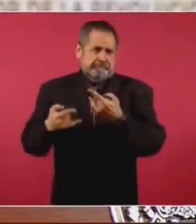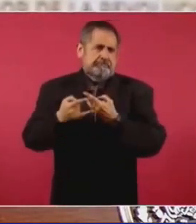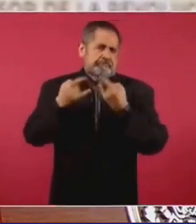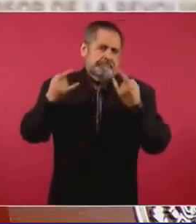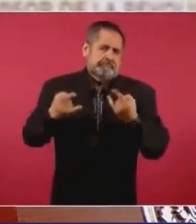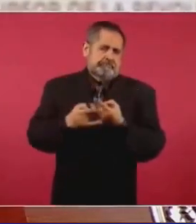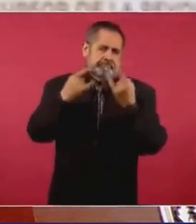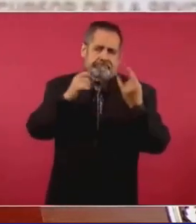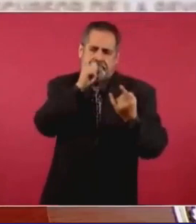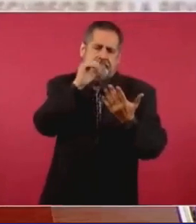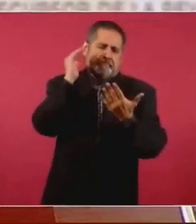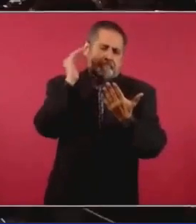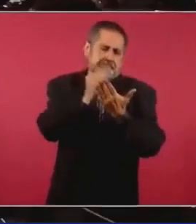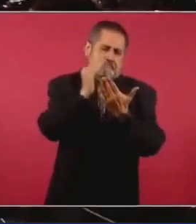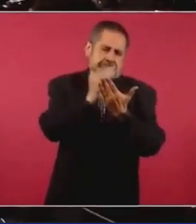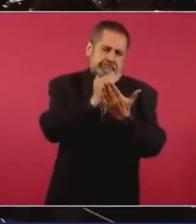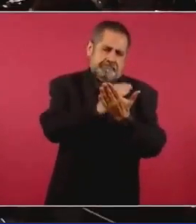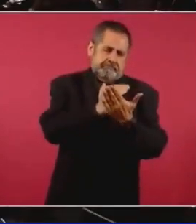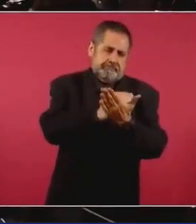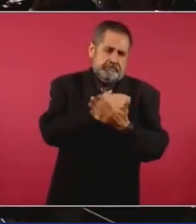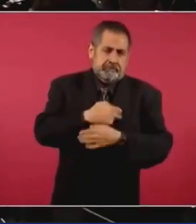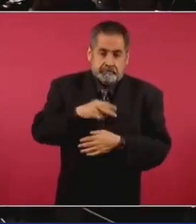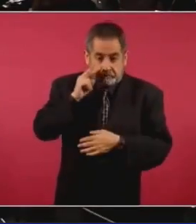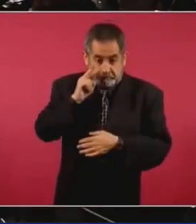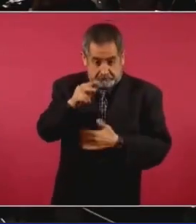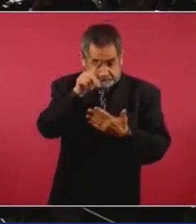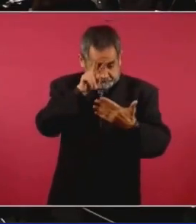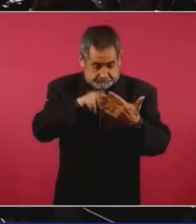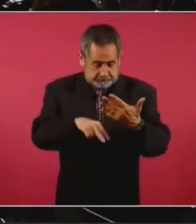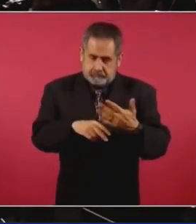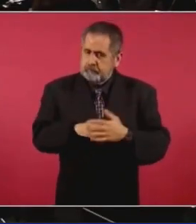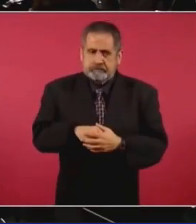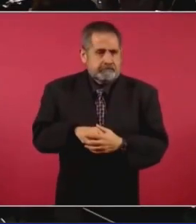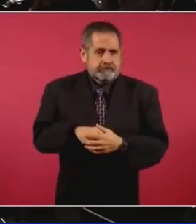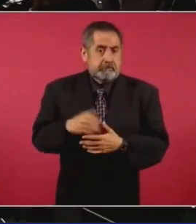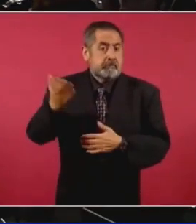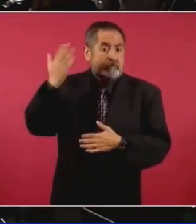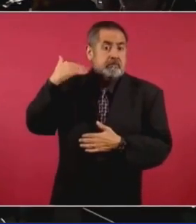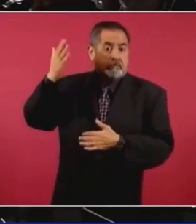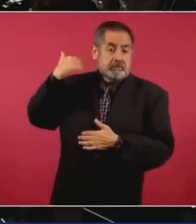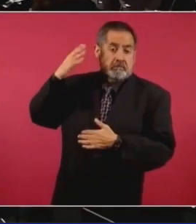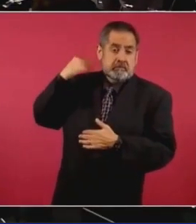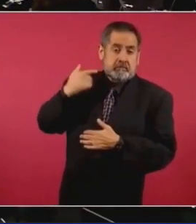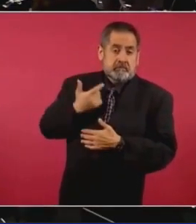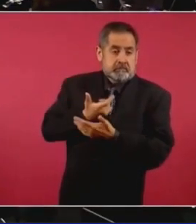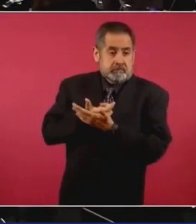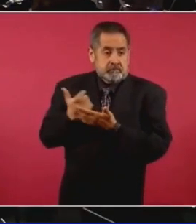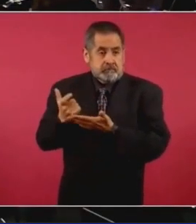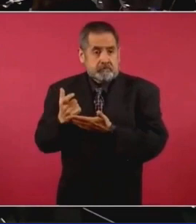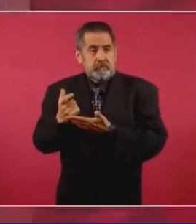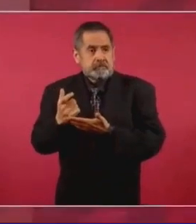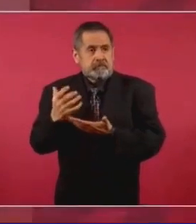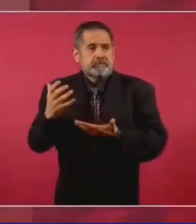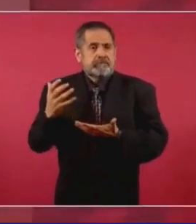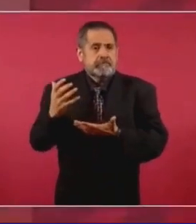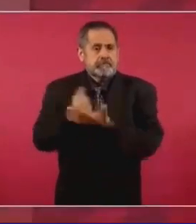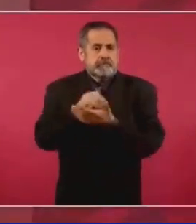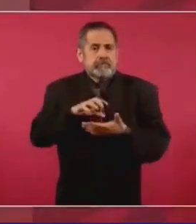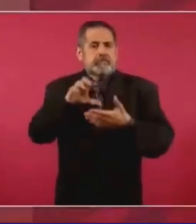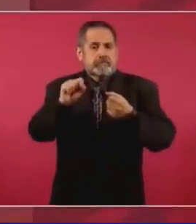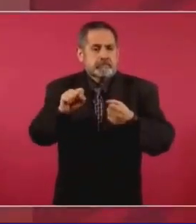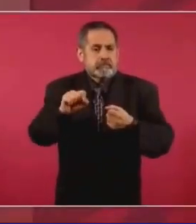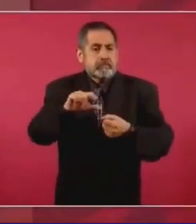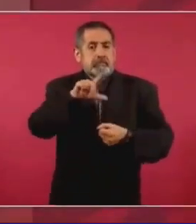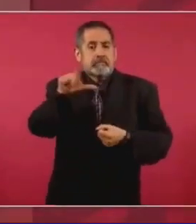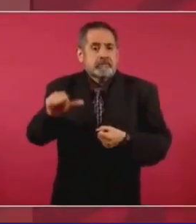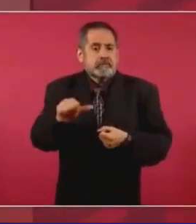cómo se deterioró el salario. Entonces, si me preguntas de qué